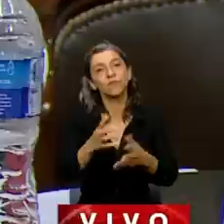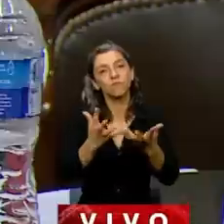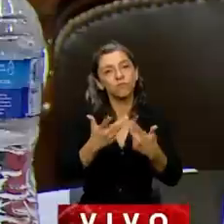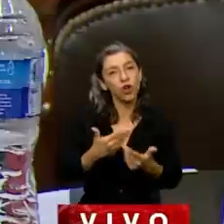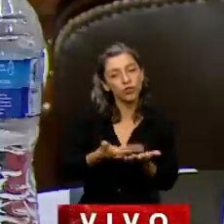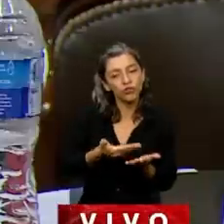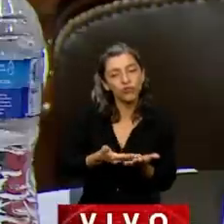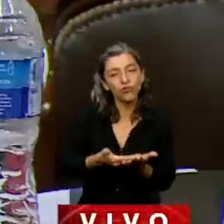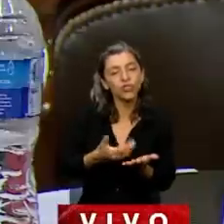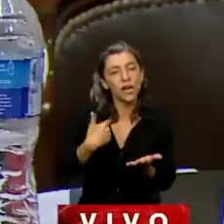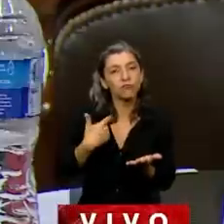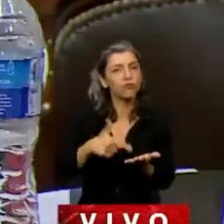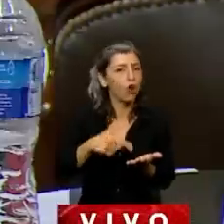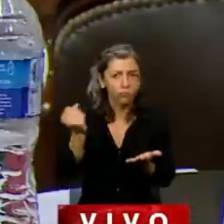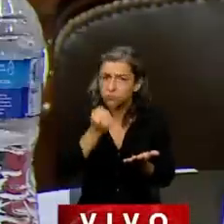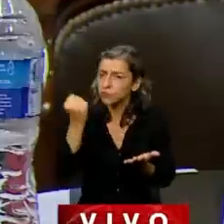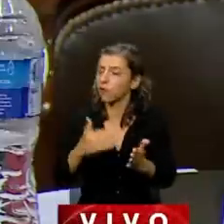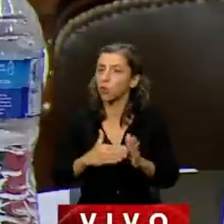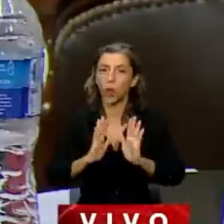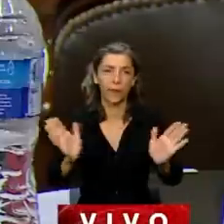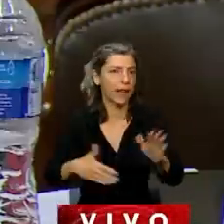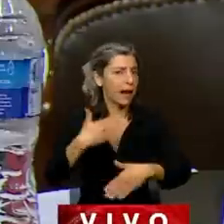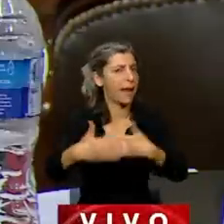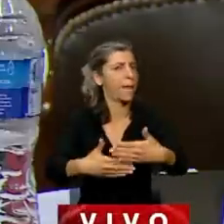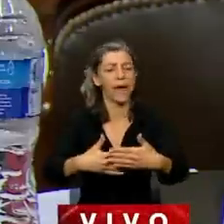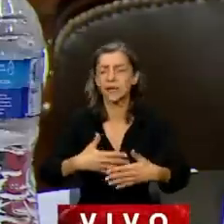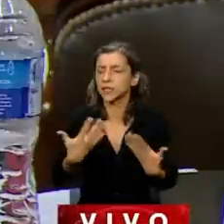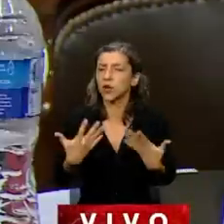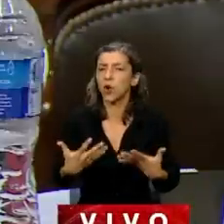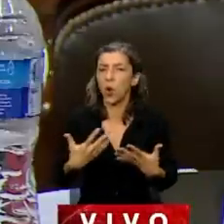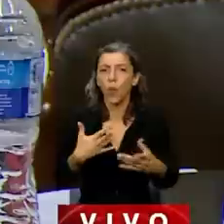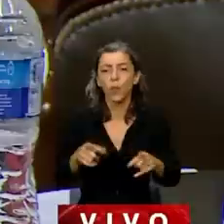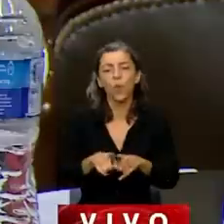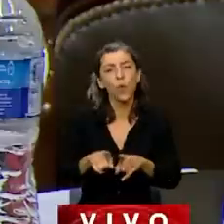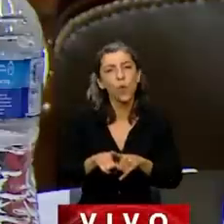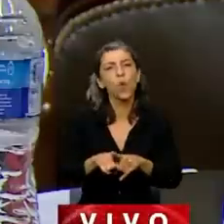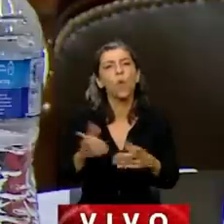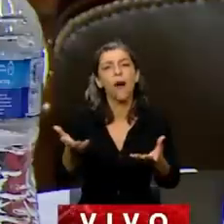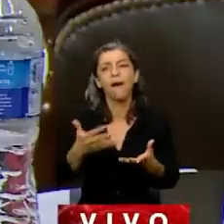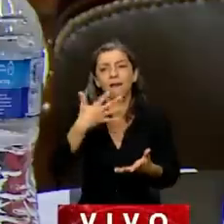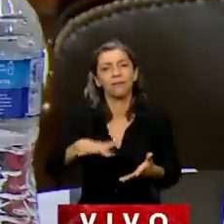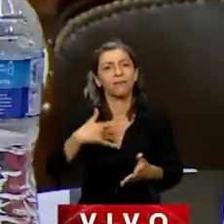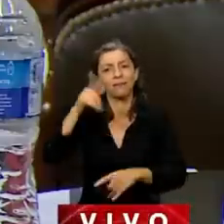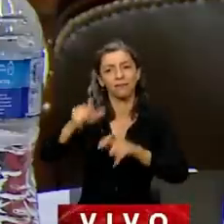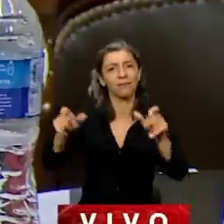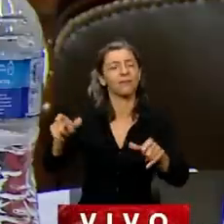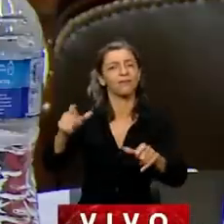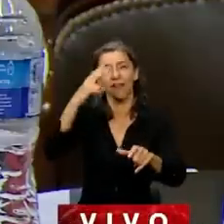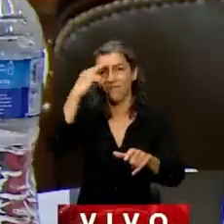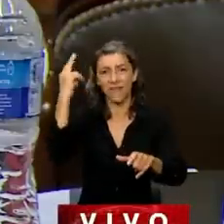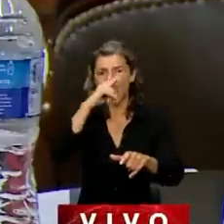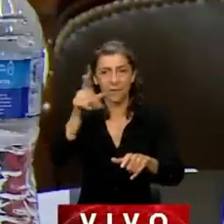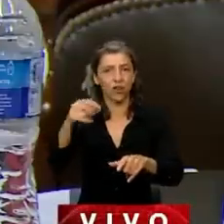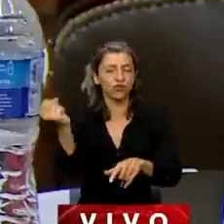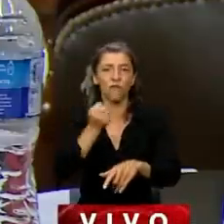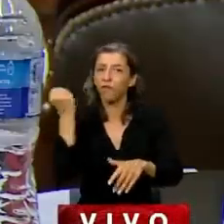Y esto hay que reconocerlo como el valor de la enfermería, un recurso humano crítico en el